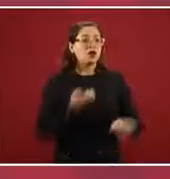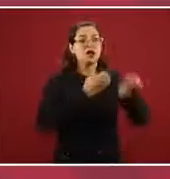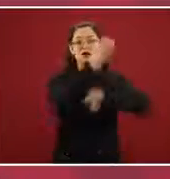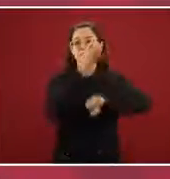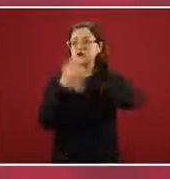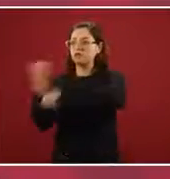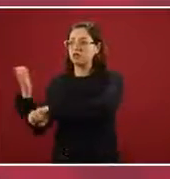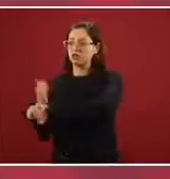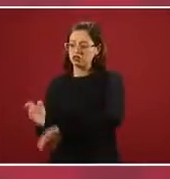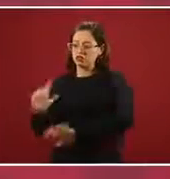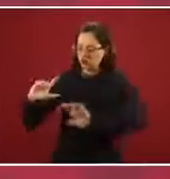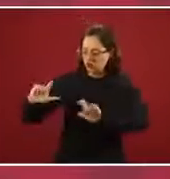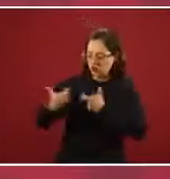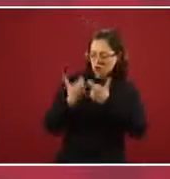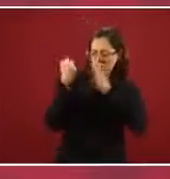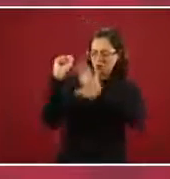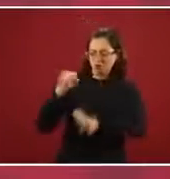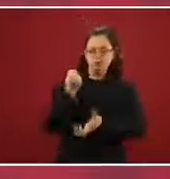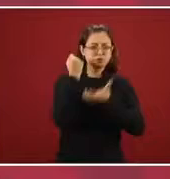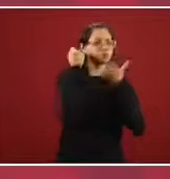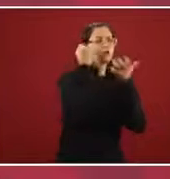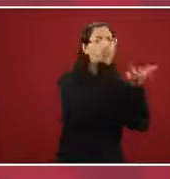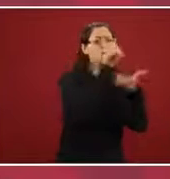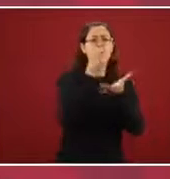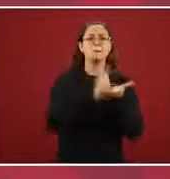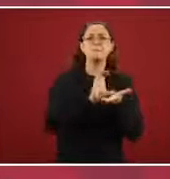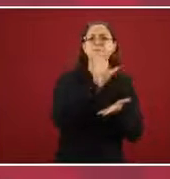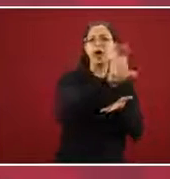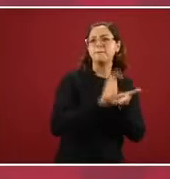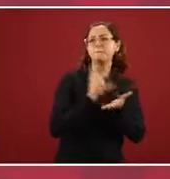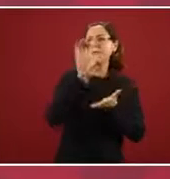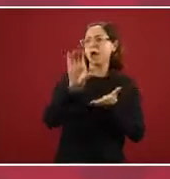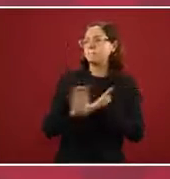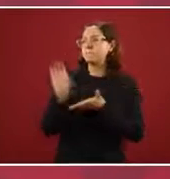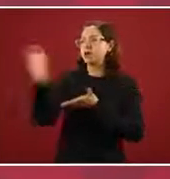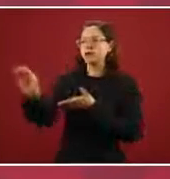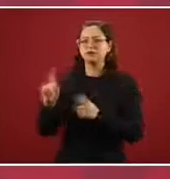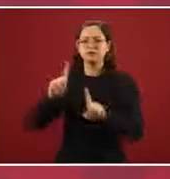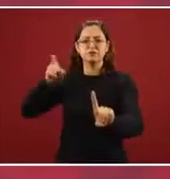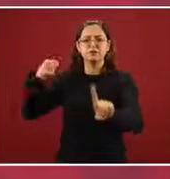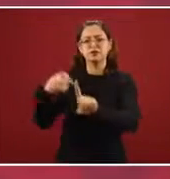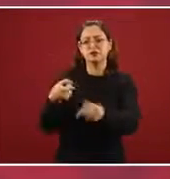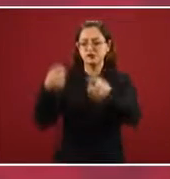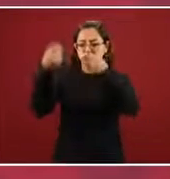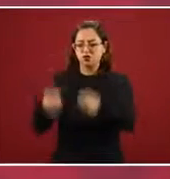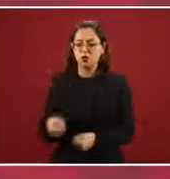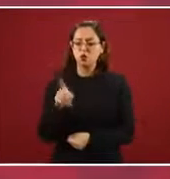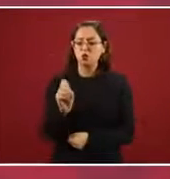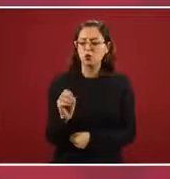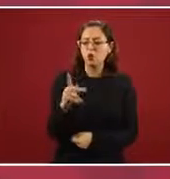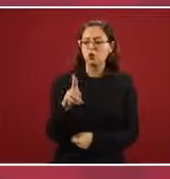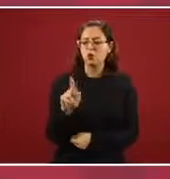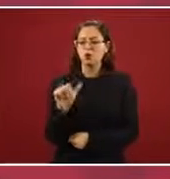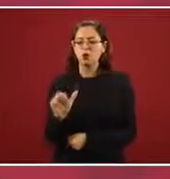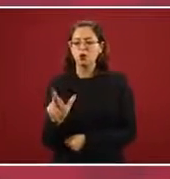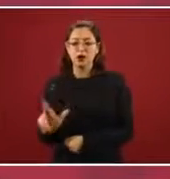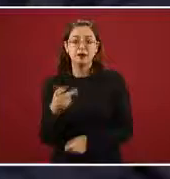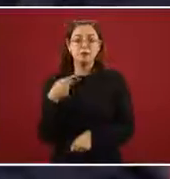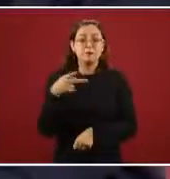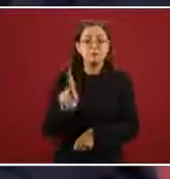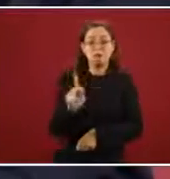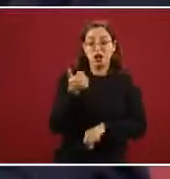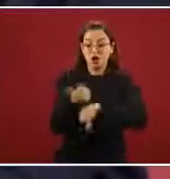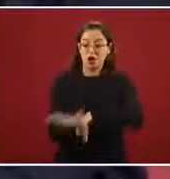y no se administraban bien, no en todos los casos, para no generalizar y